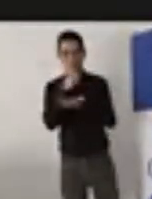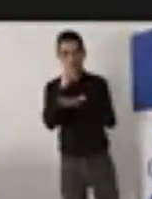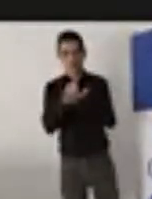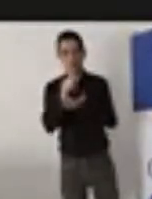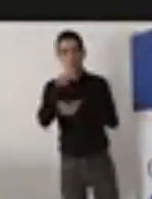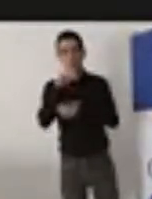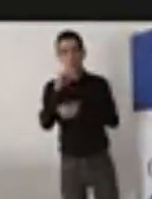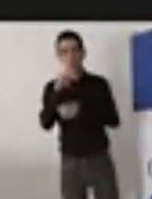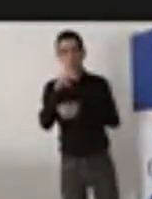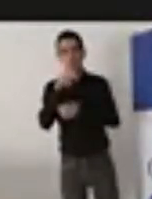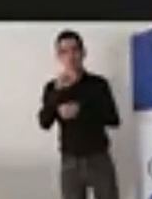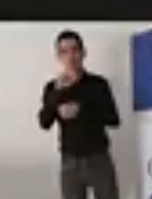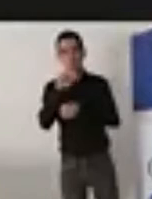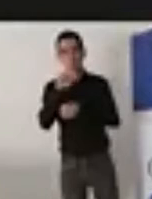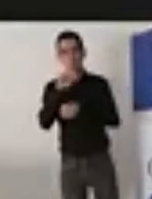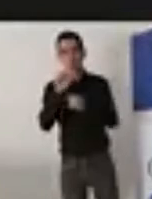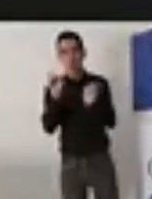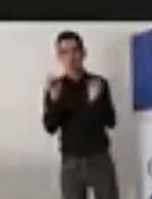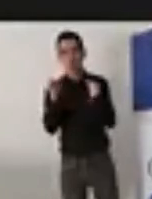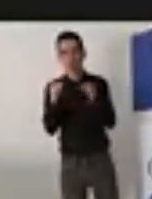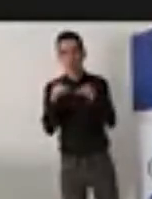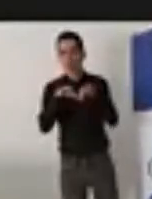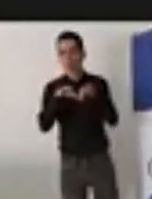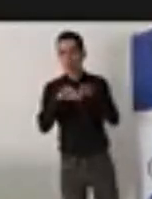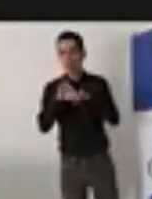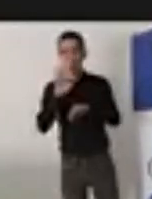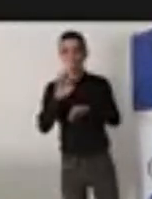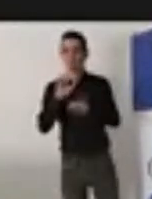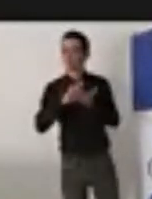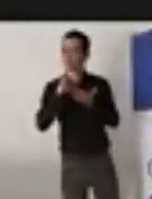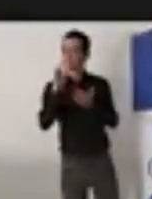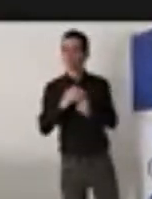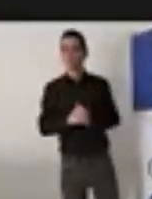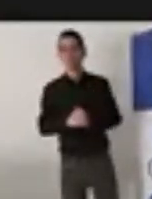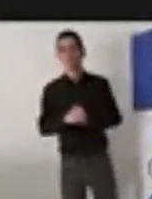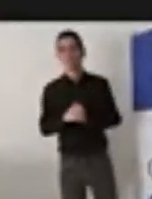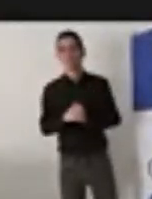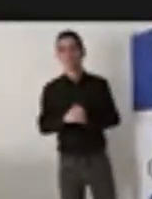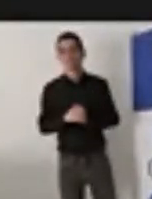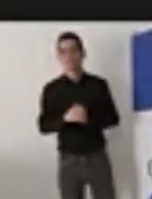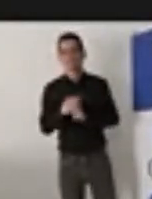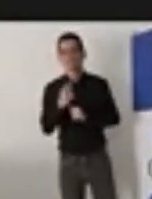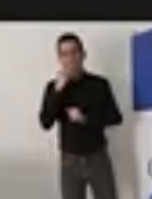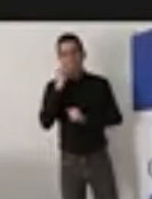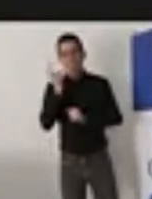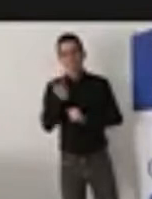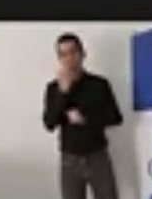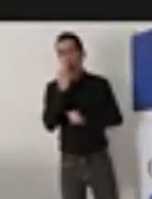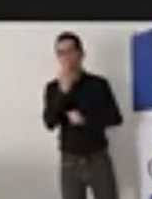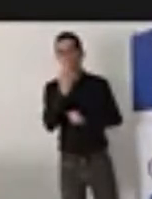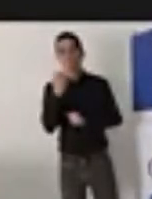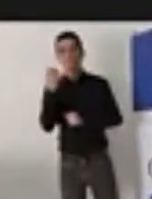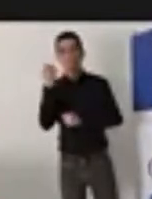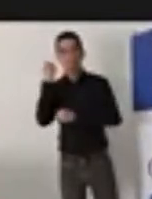Latina, especialmente para niños, niñas y jóvenes. Sobre esa pregunta, en el año 2015, antes de que Antonio Guterres